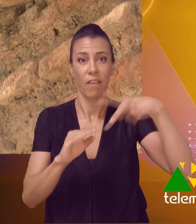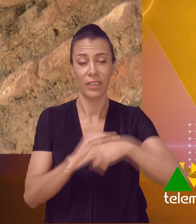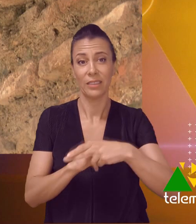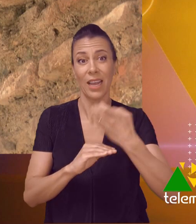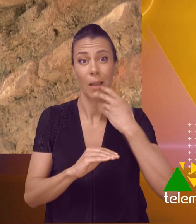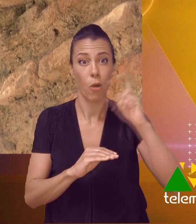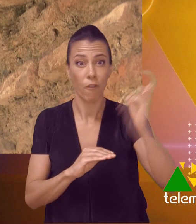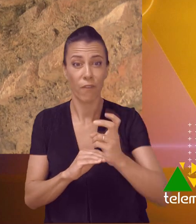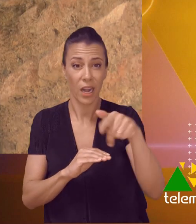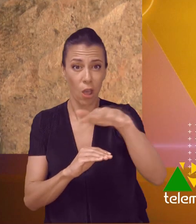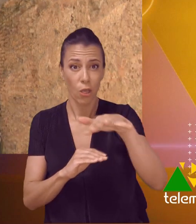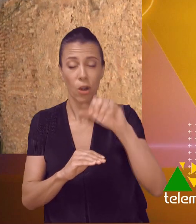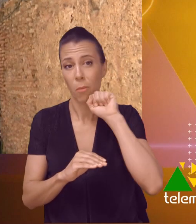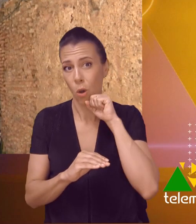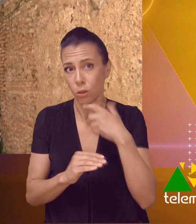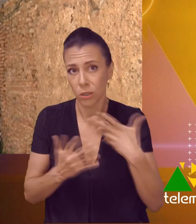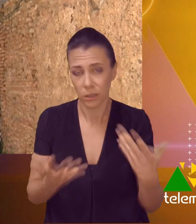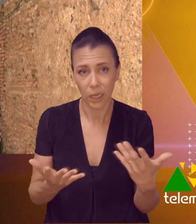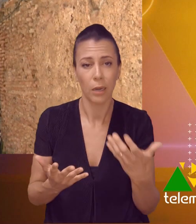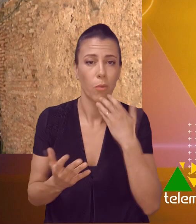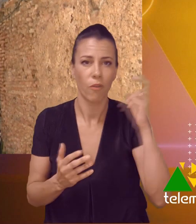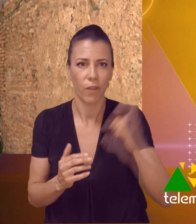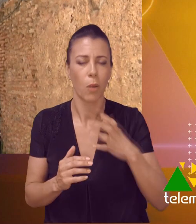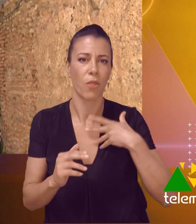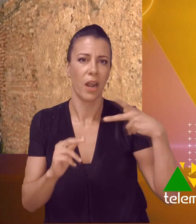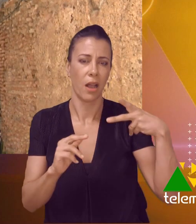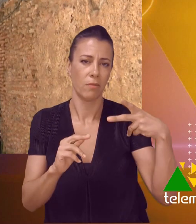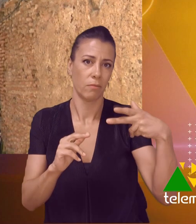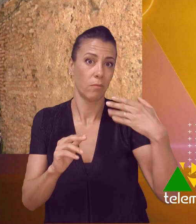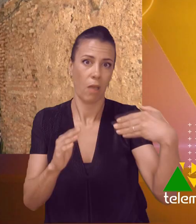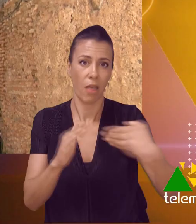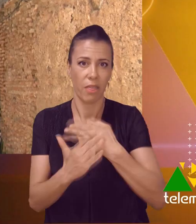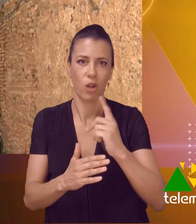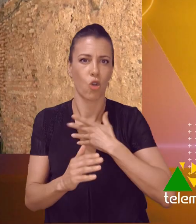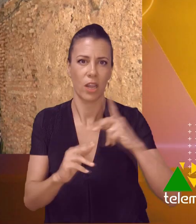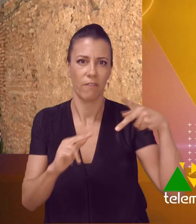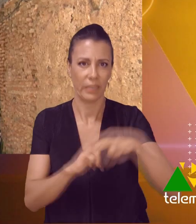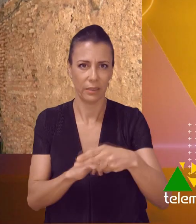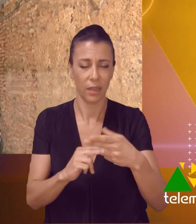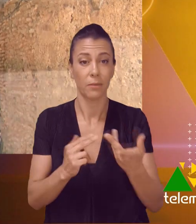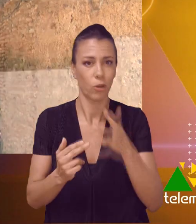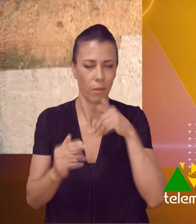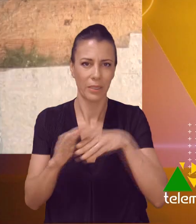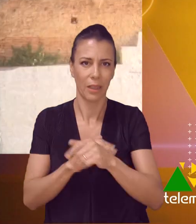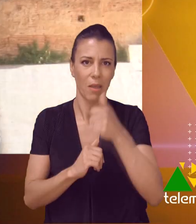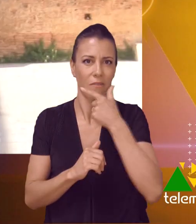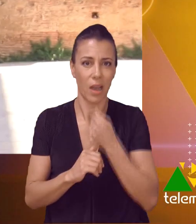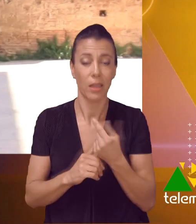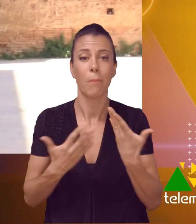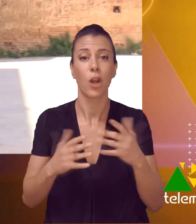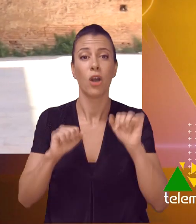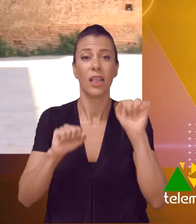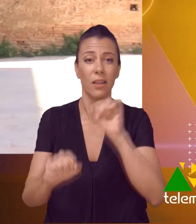por aquella zona de Motril, por aquel lado de Motril, pues pudieran acceder a la iglesia mayor. De las